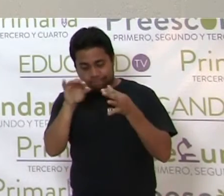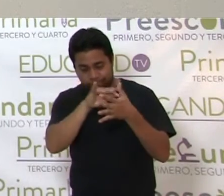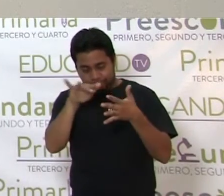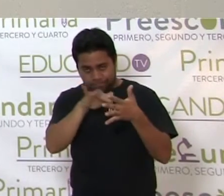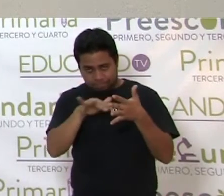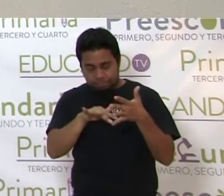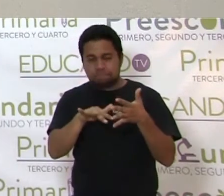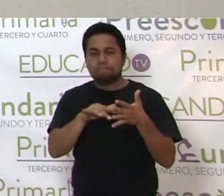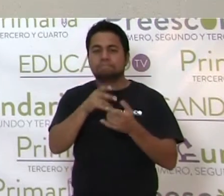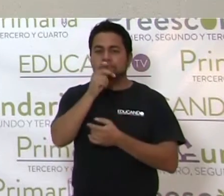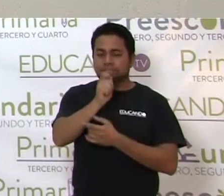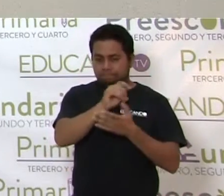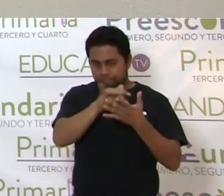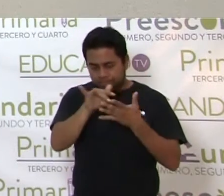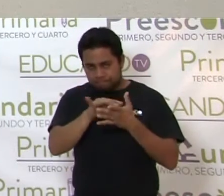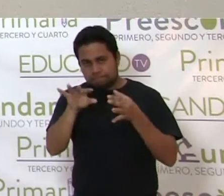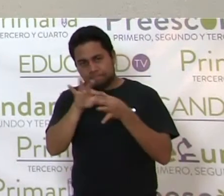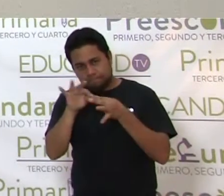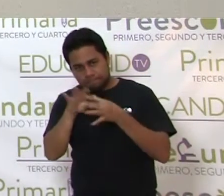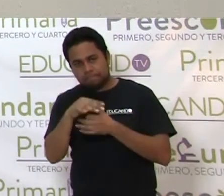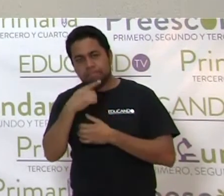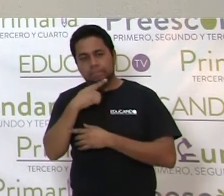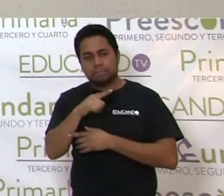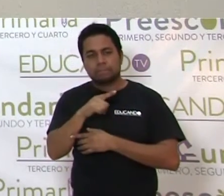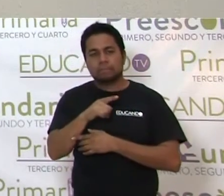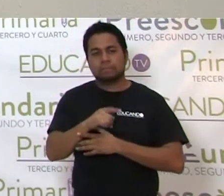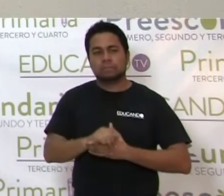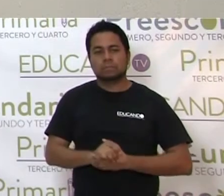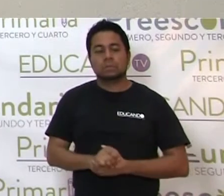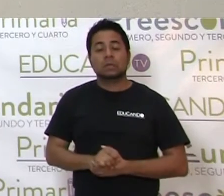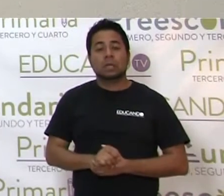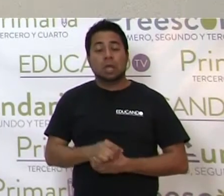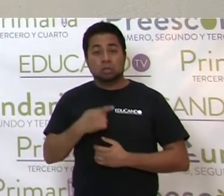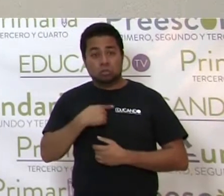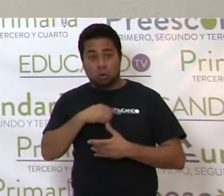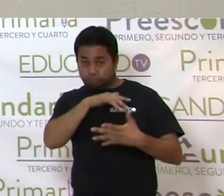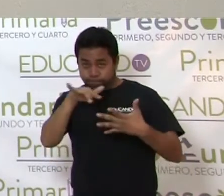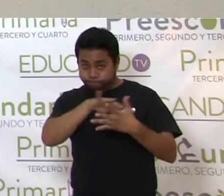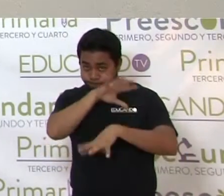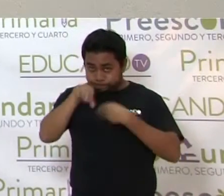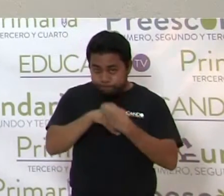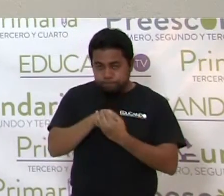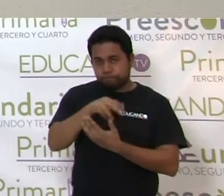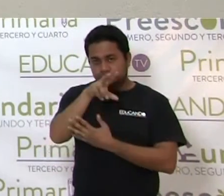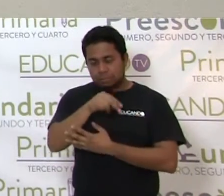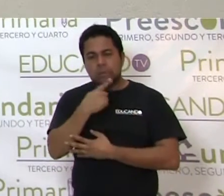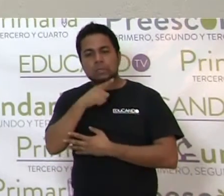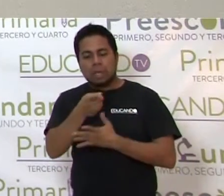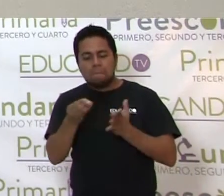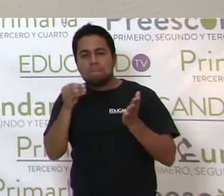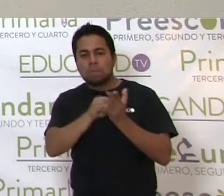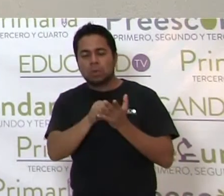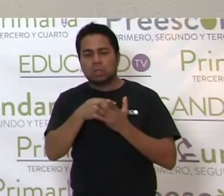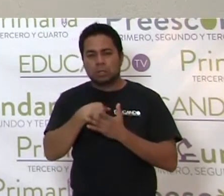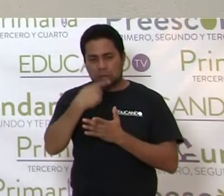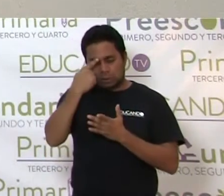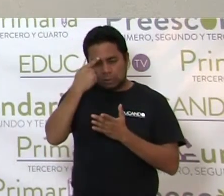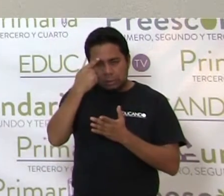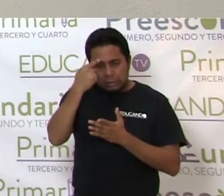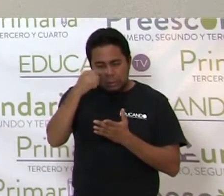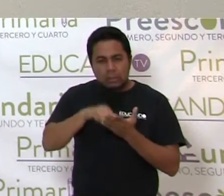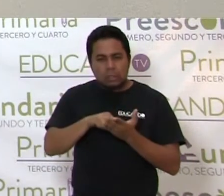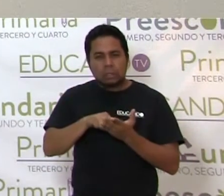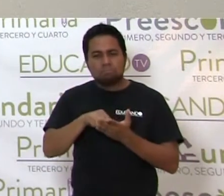texto introductorio dice nota de los editores. No la voy a leer, pero sí quiero que vean ustedes las partes